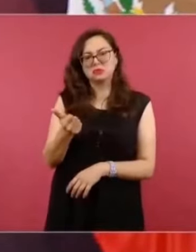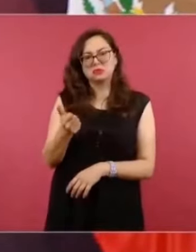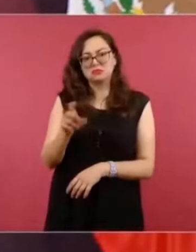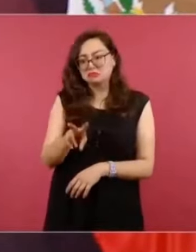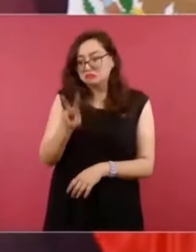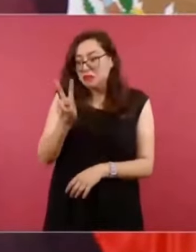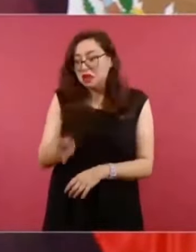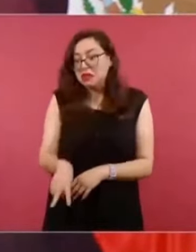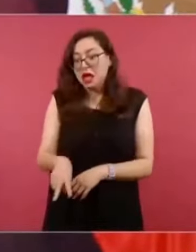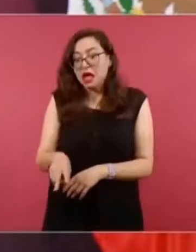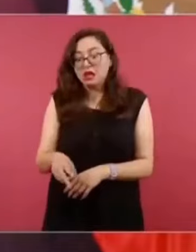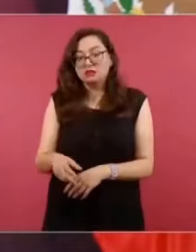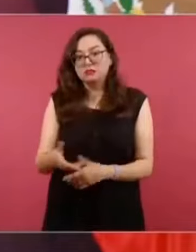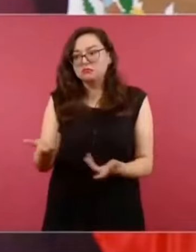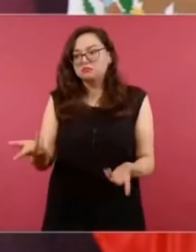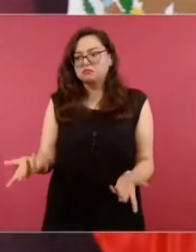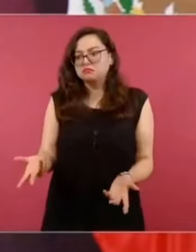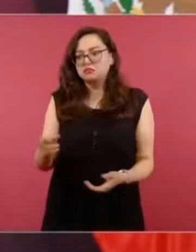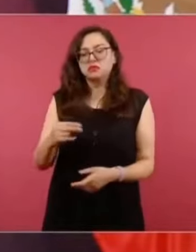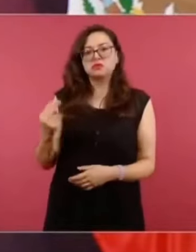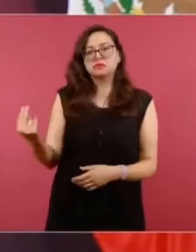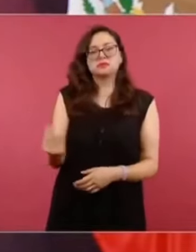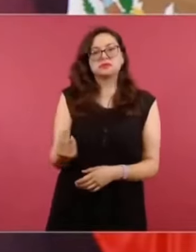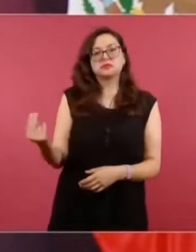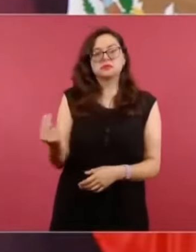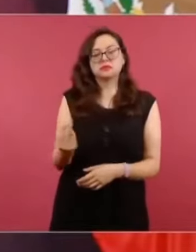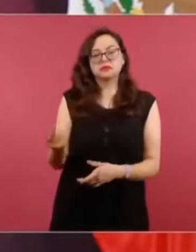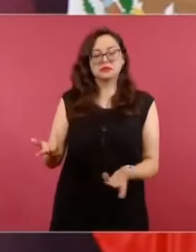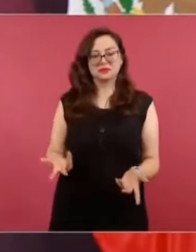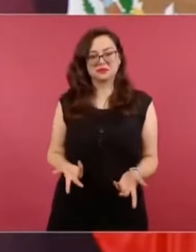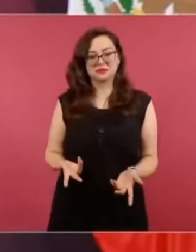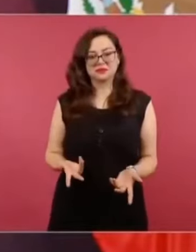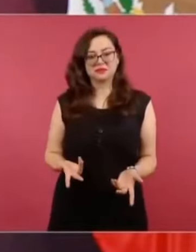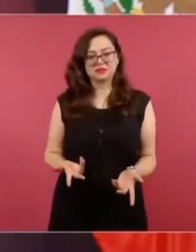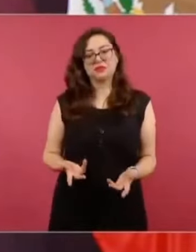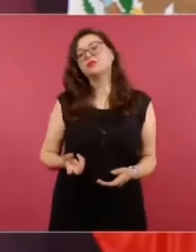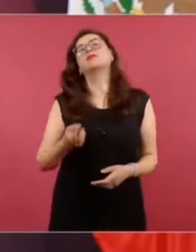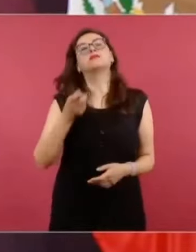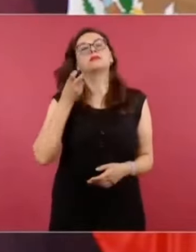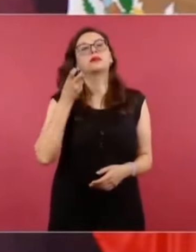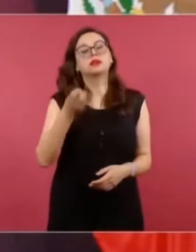Es cuestión de